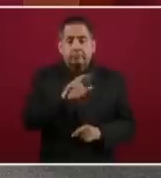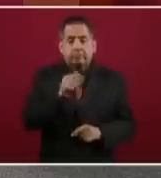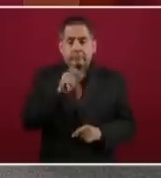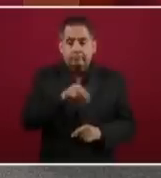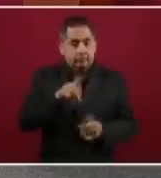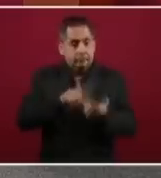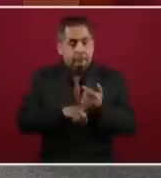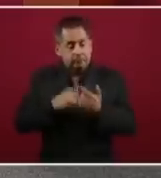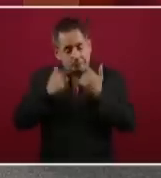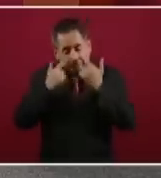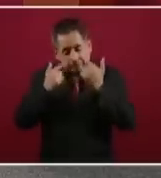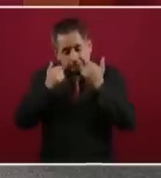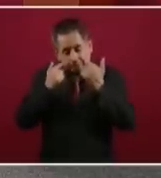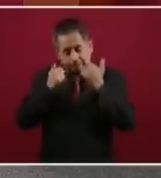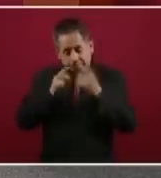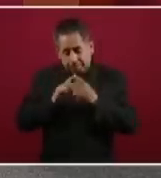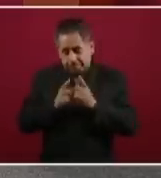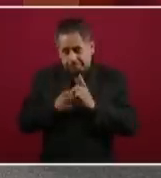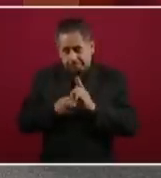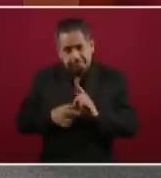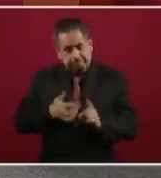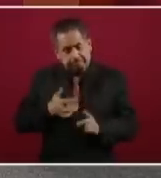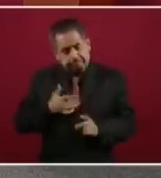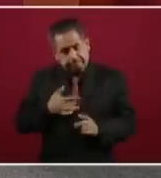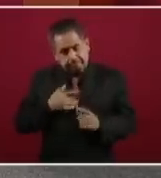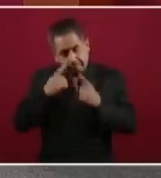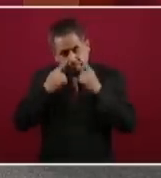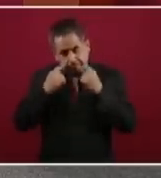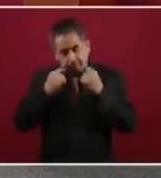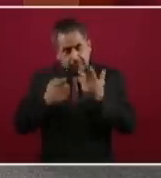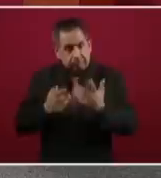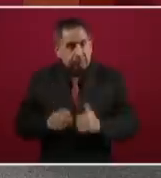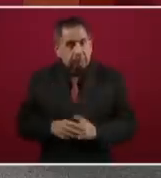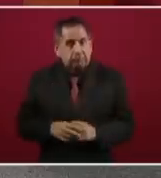lloraba, esto